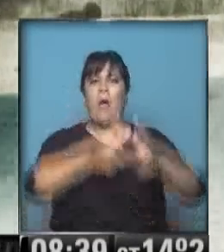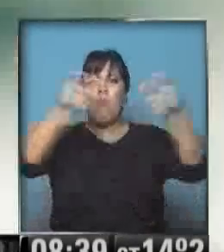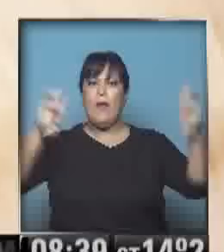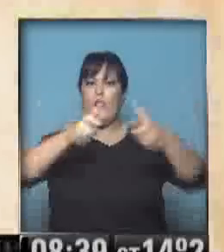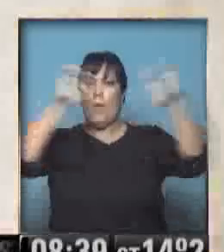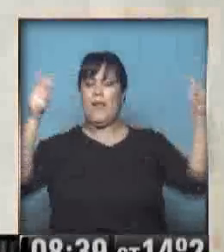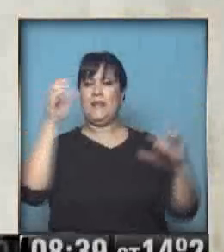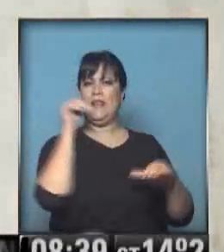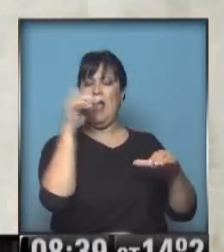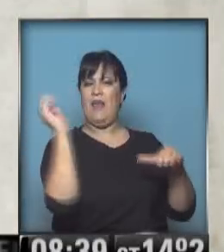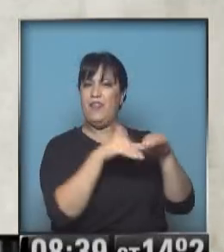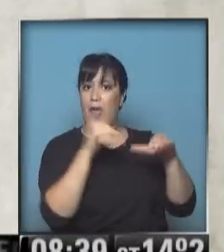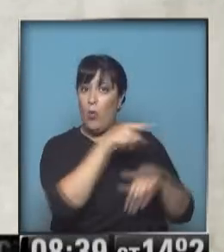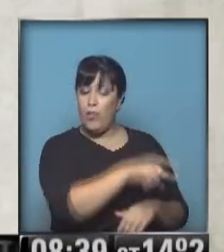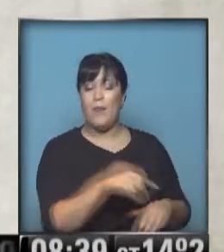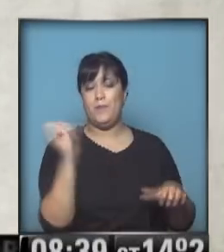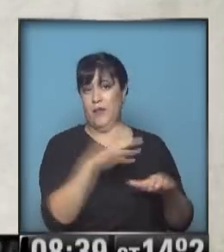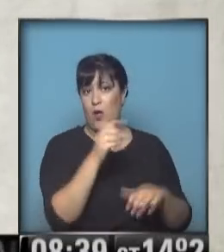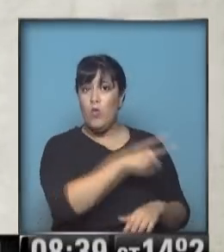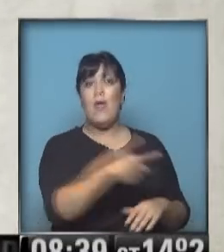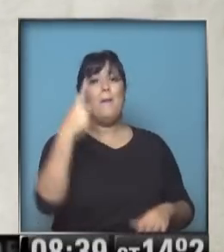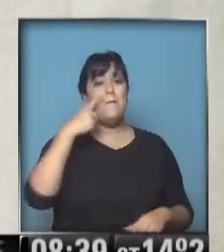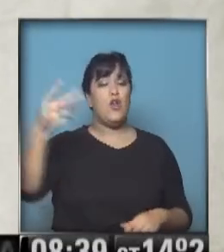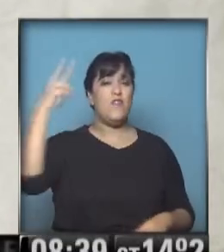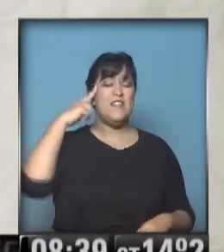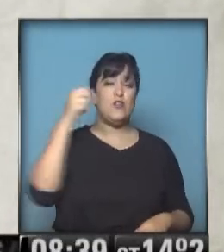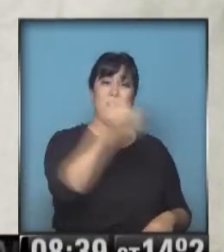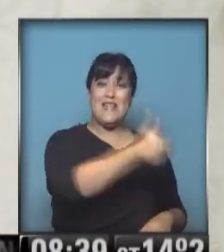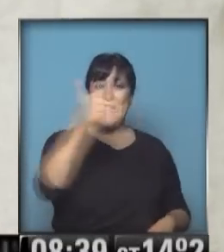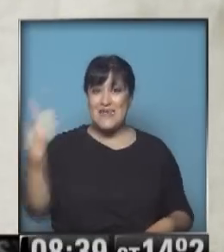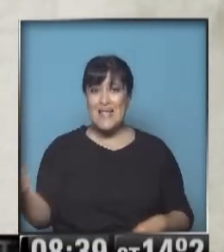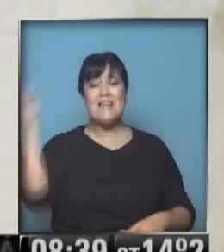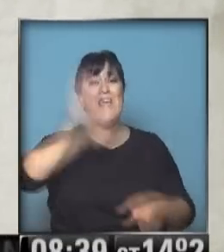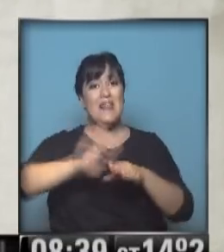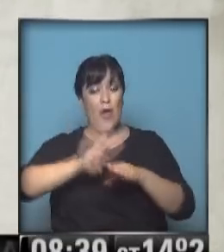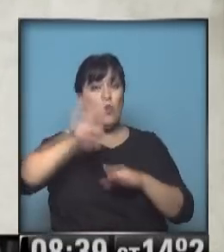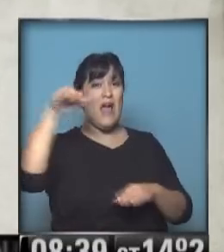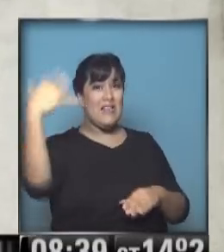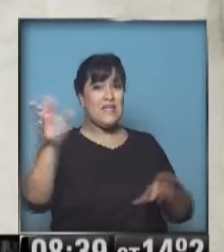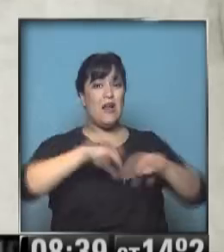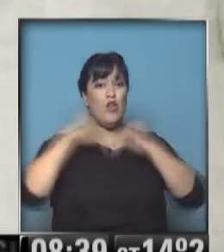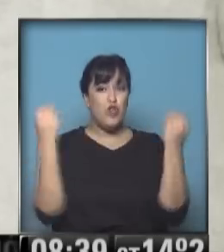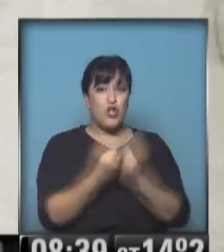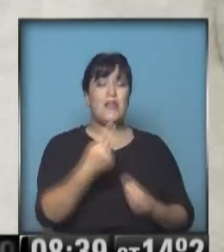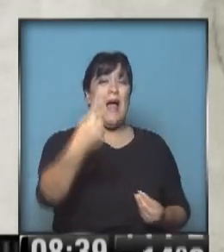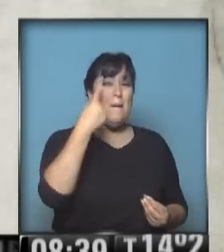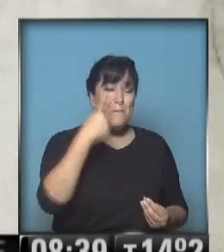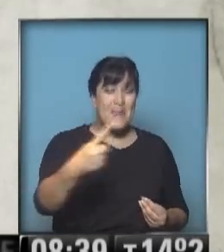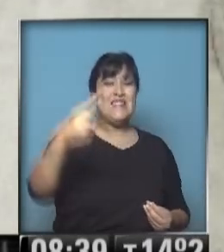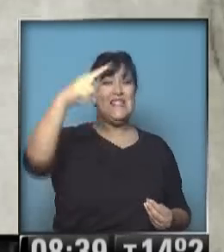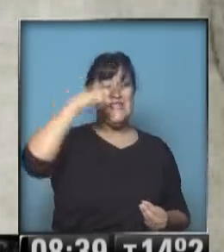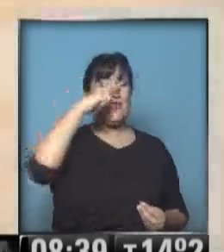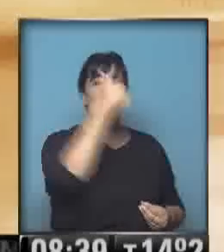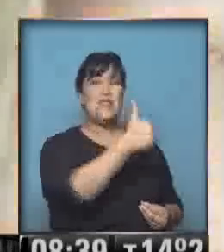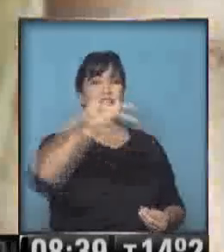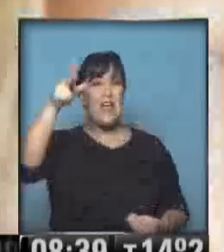endeudamiento para 1966 el endeudamiento externo alcanzaba los 1768 millones de